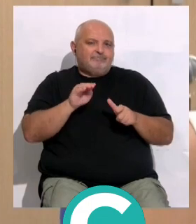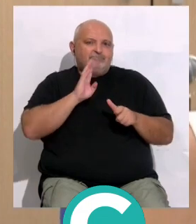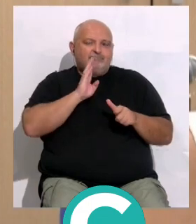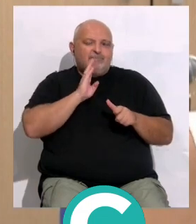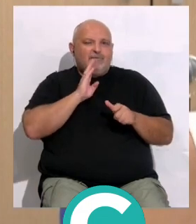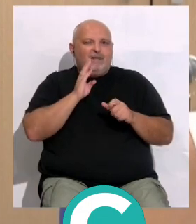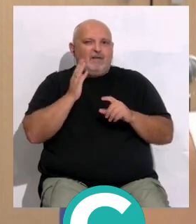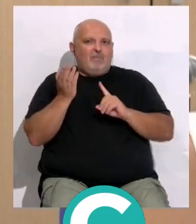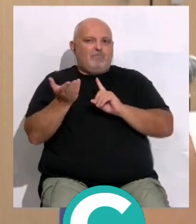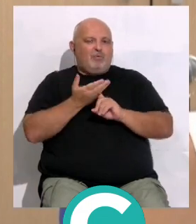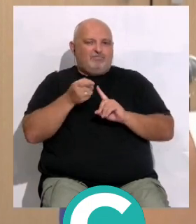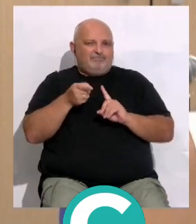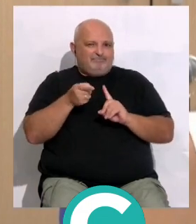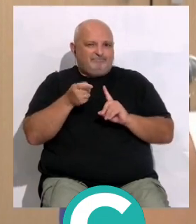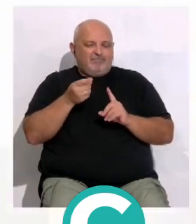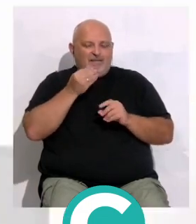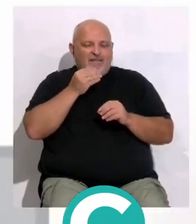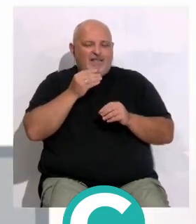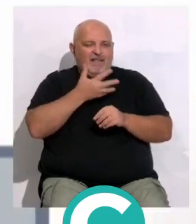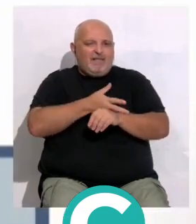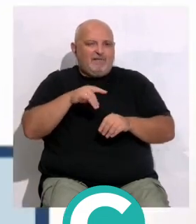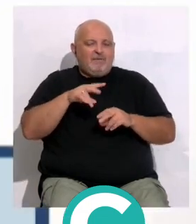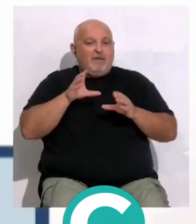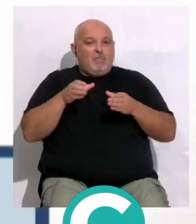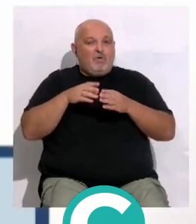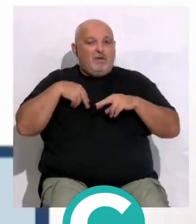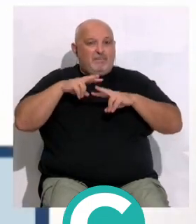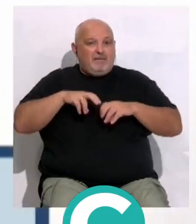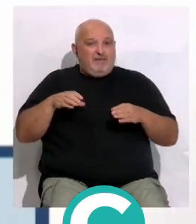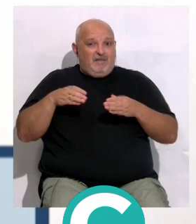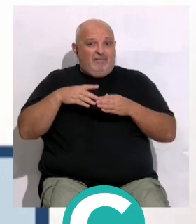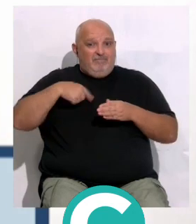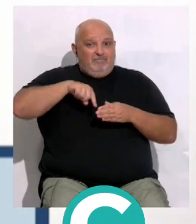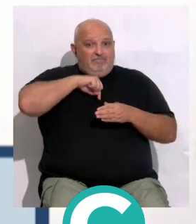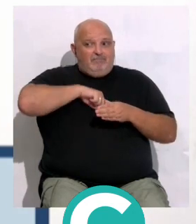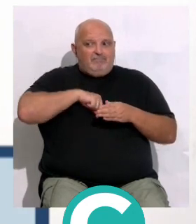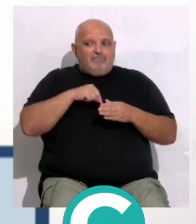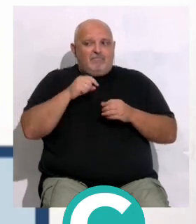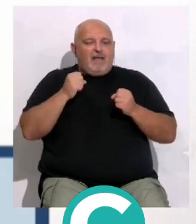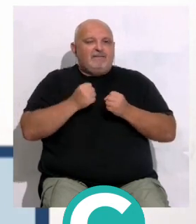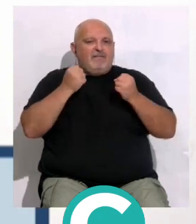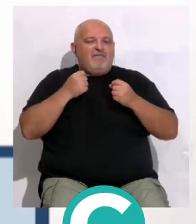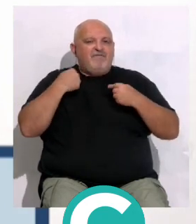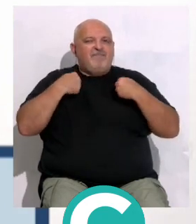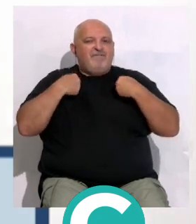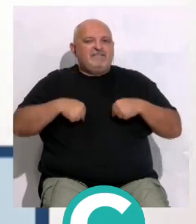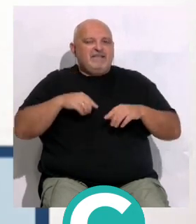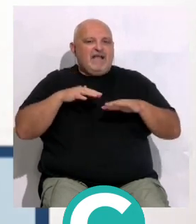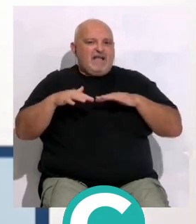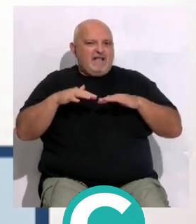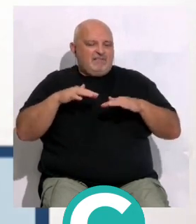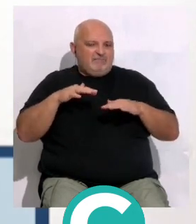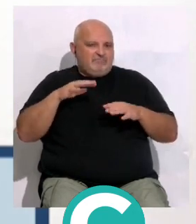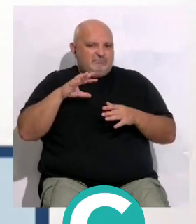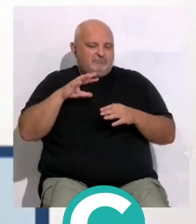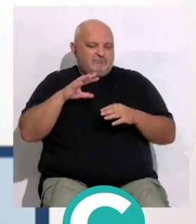los efectos adversos de esta patología, de la diabetes. Somos el grupo de investigación EXFI, que estamos orientados a la actividad física para la salud, con un